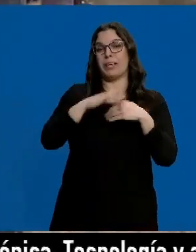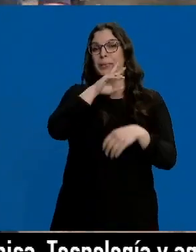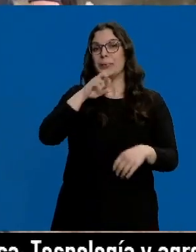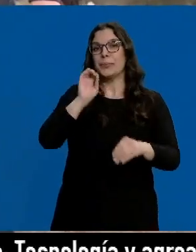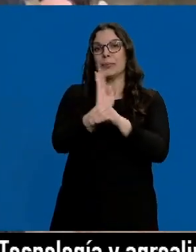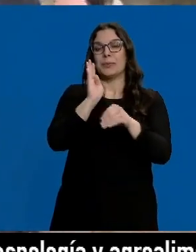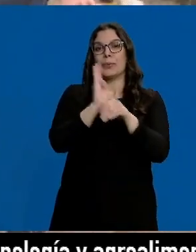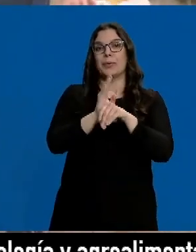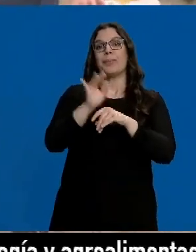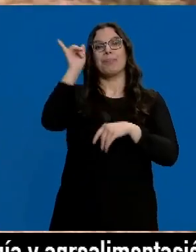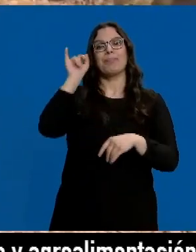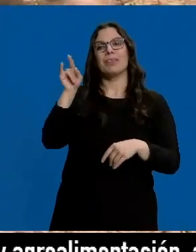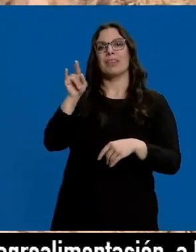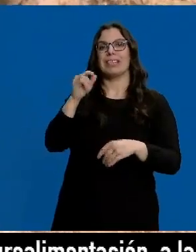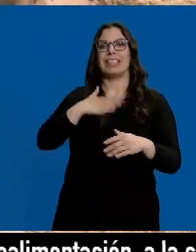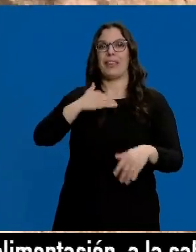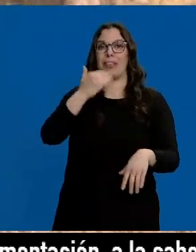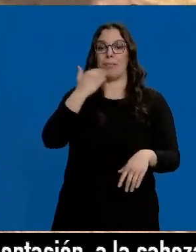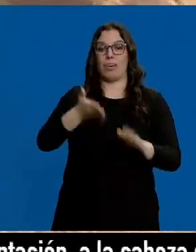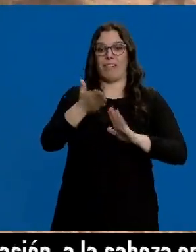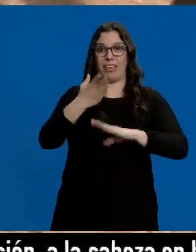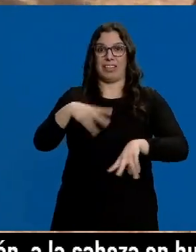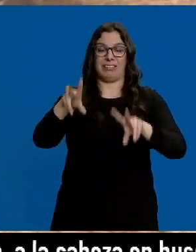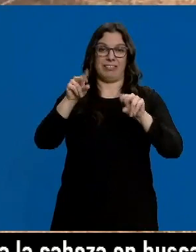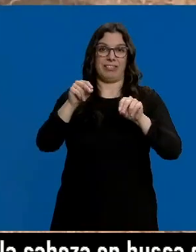la sayaguesa, que está en peligro de extinción.